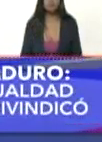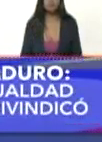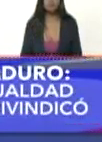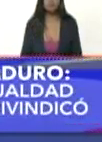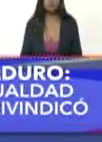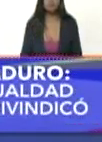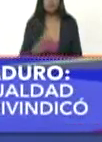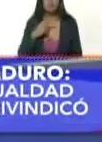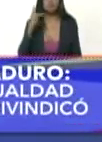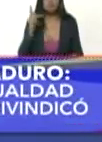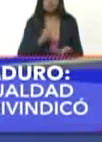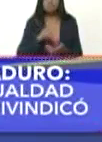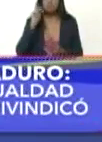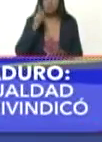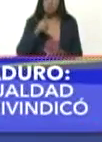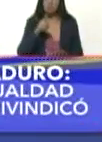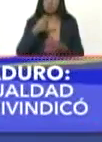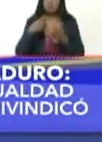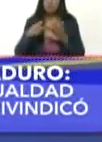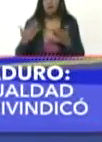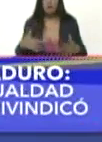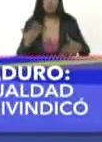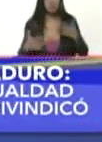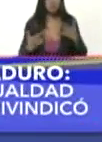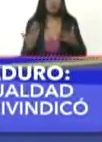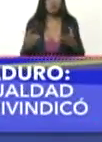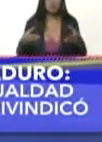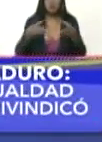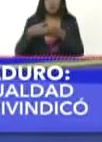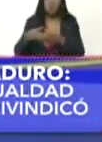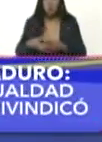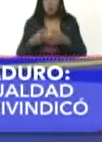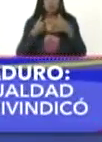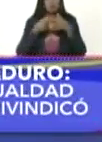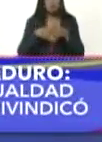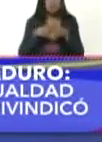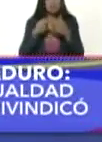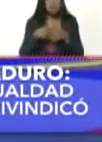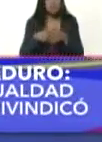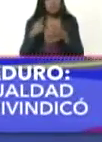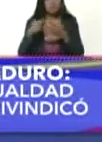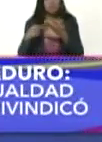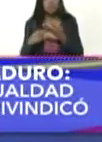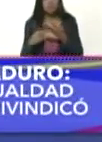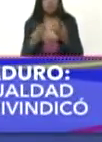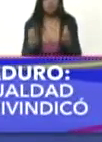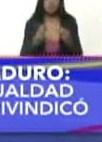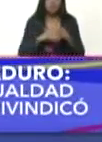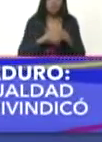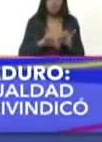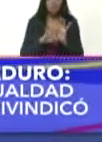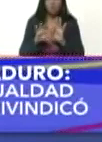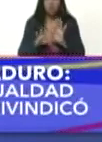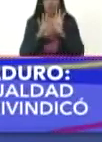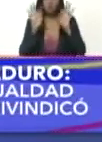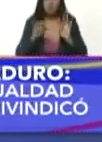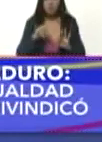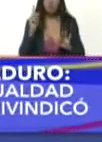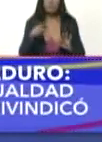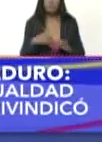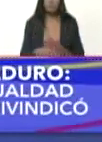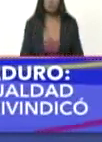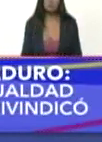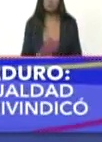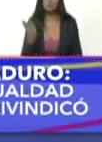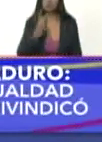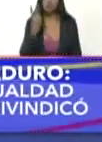y están participando en varios eventos, reuniones, talleres de cooperación entre